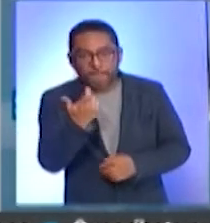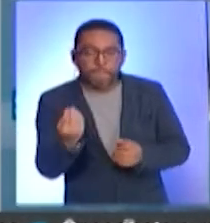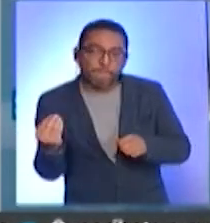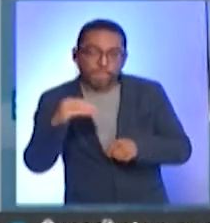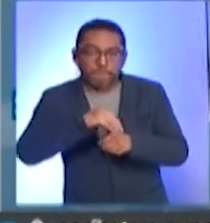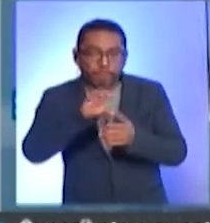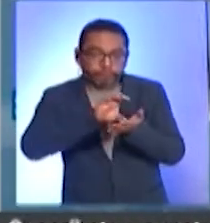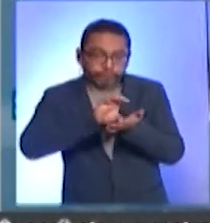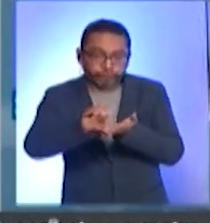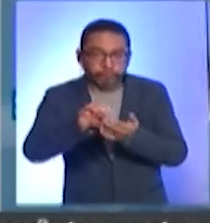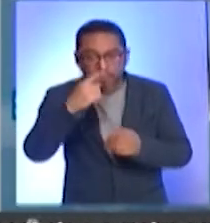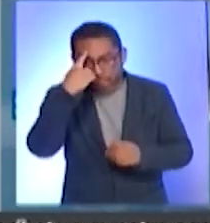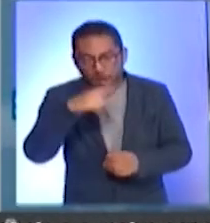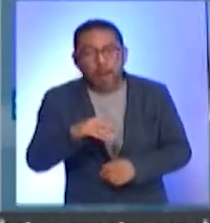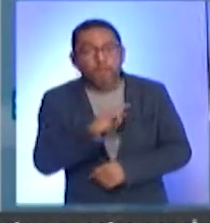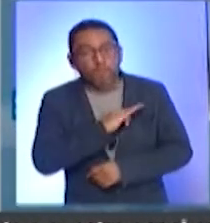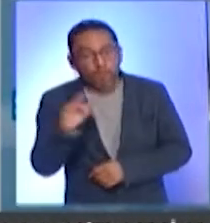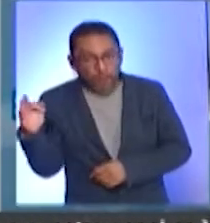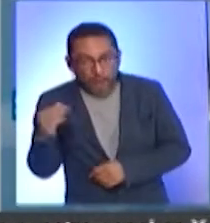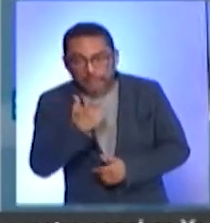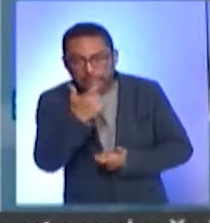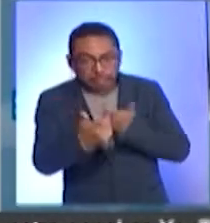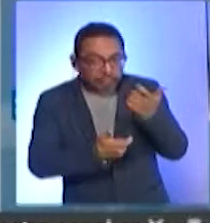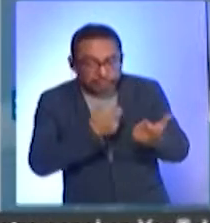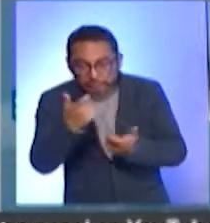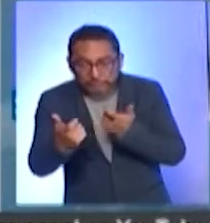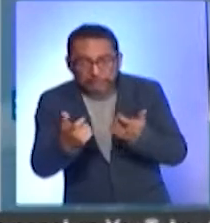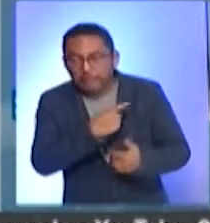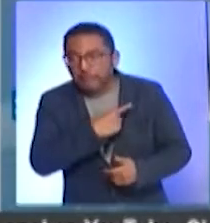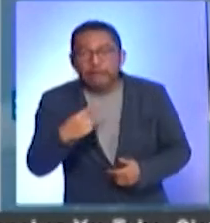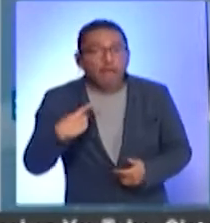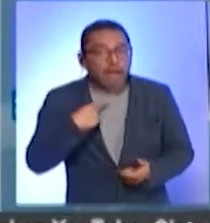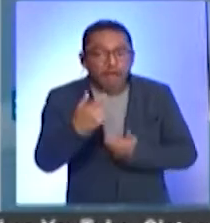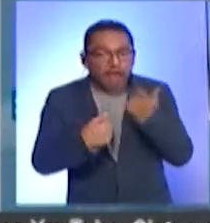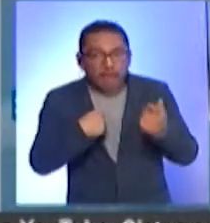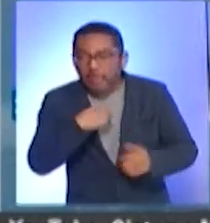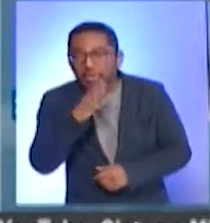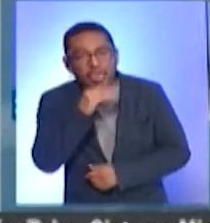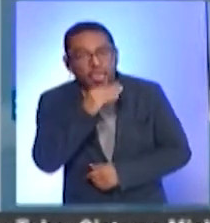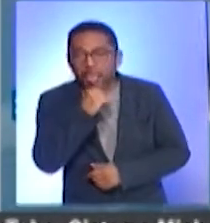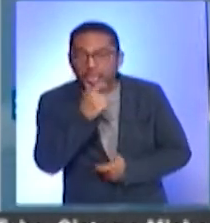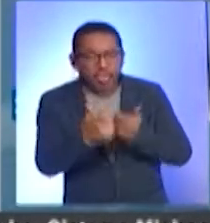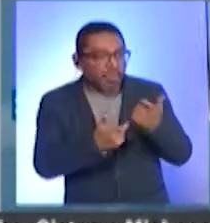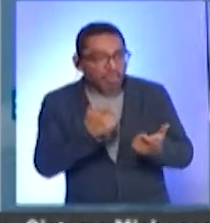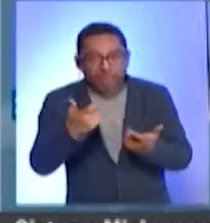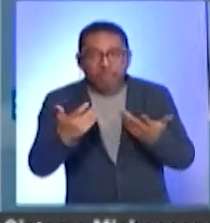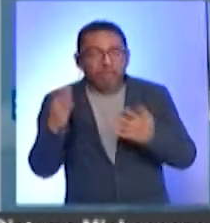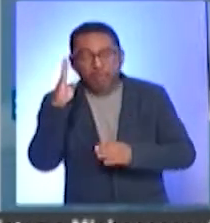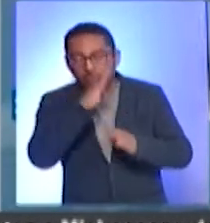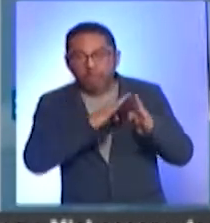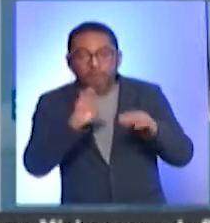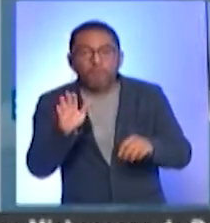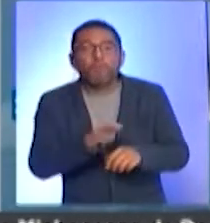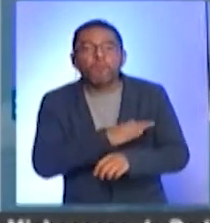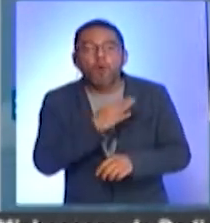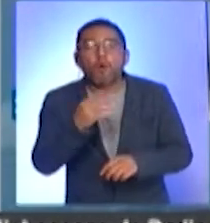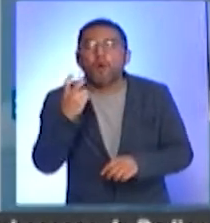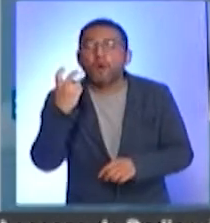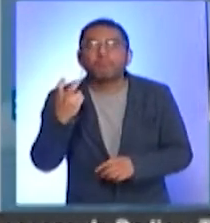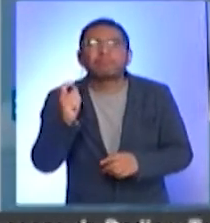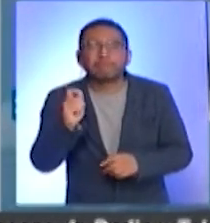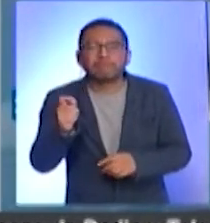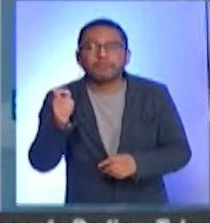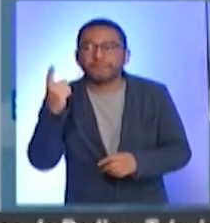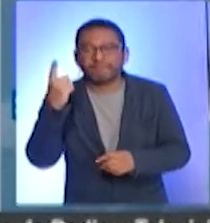que permitan solventar las obligaciones con las que la hemos podido cumplir en razón de la disminución